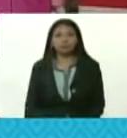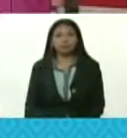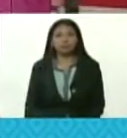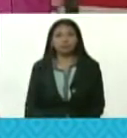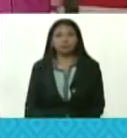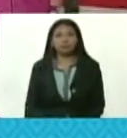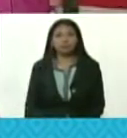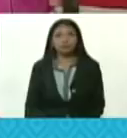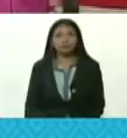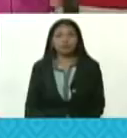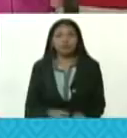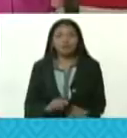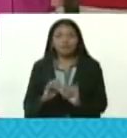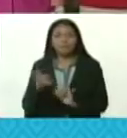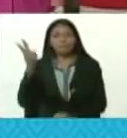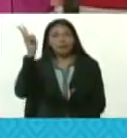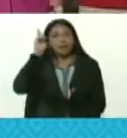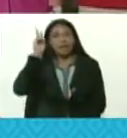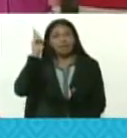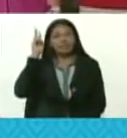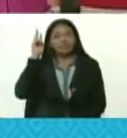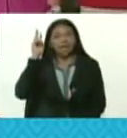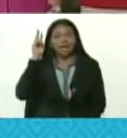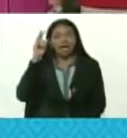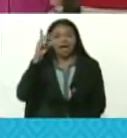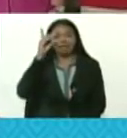la india Delcy Eloína,